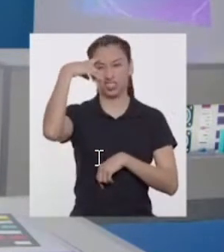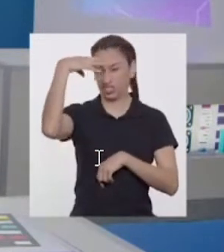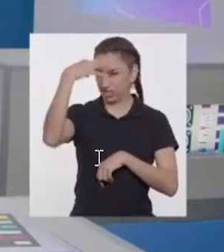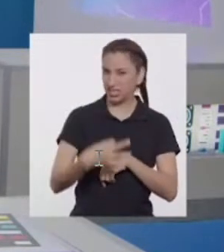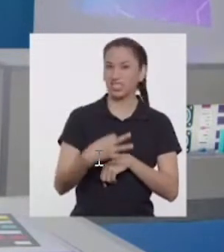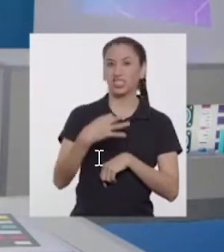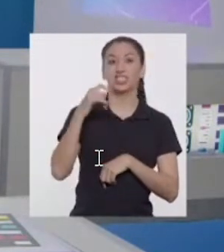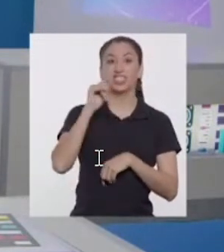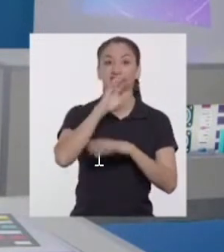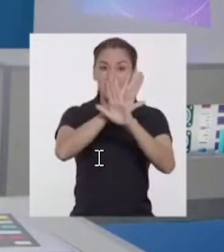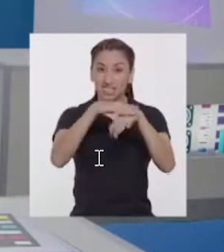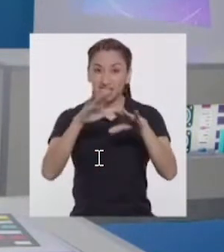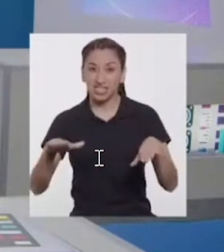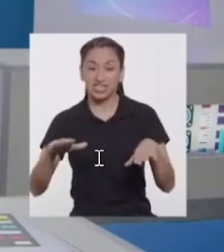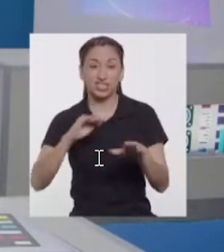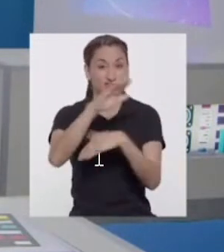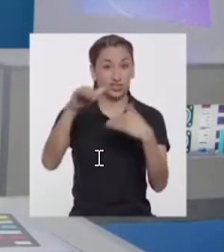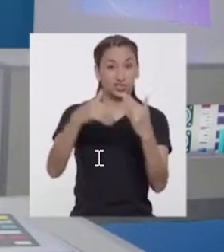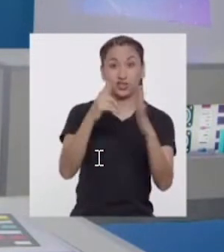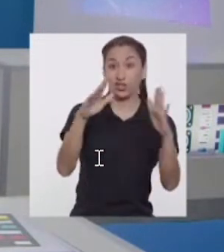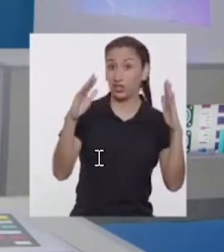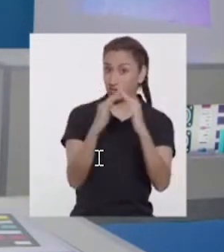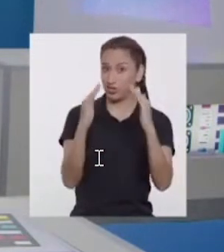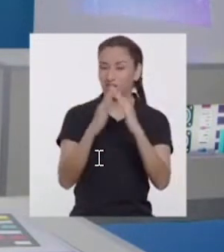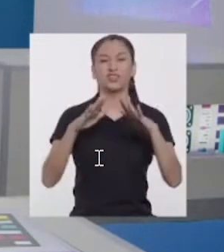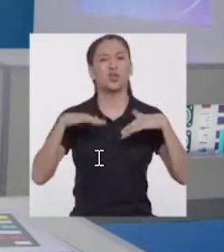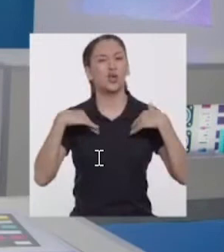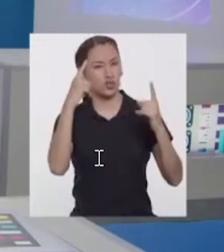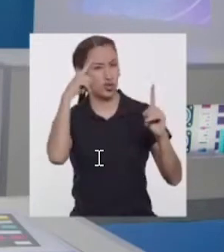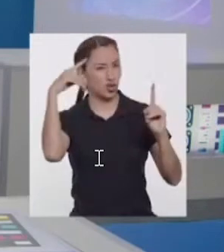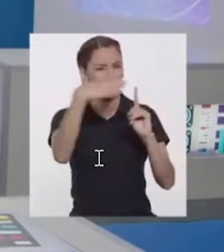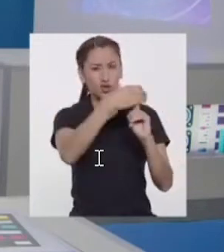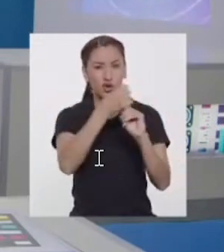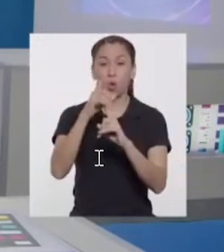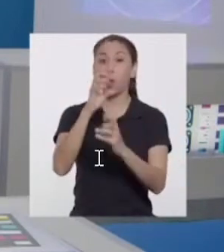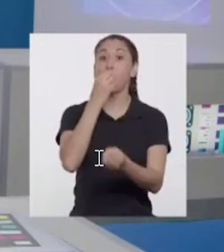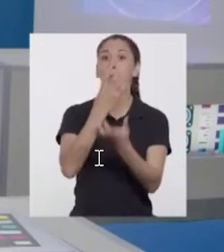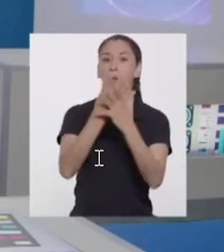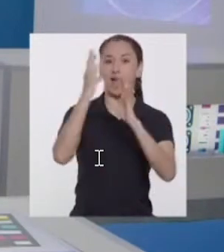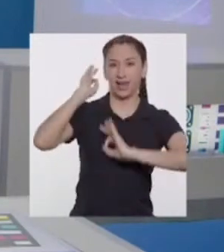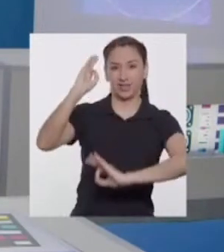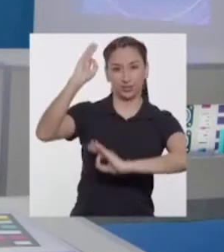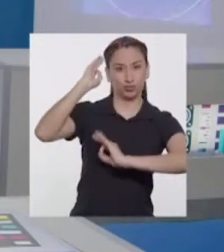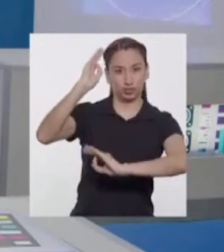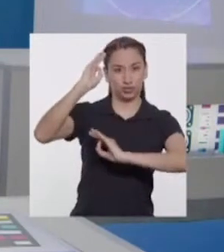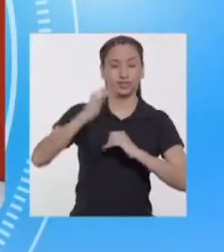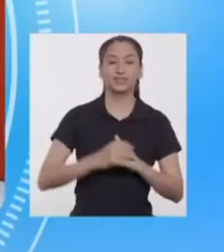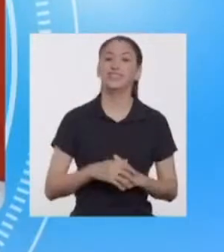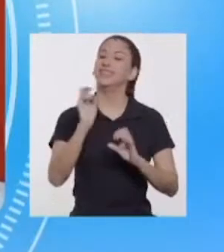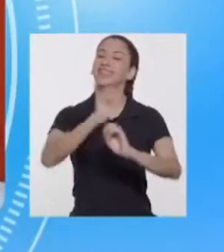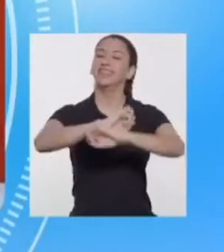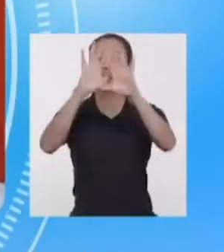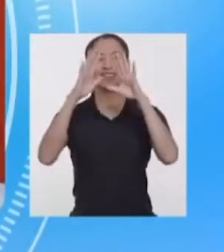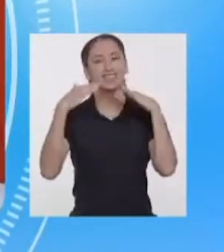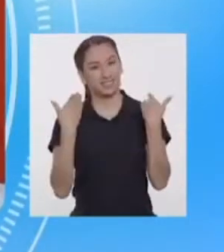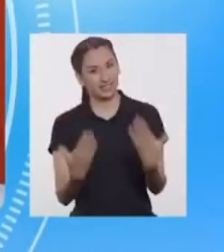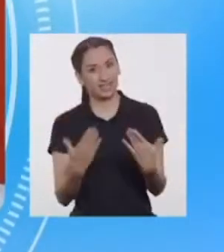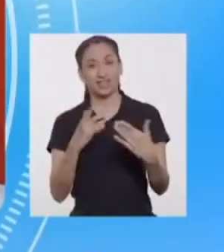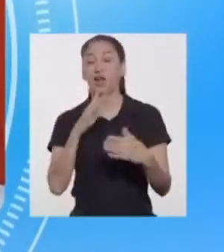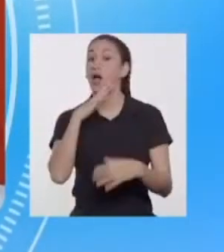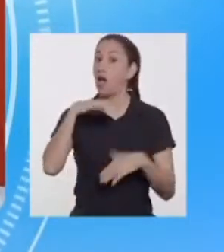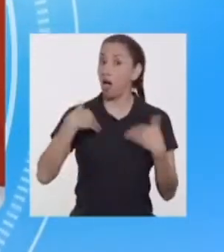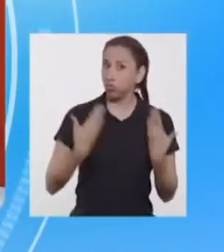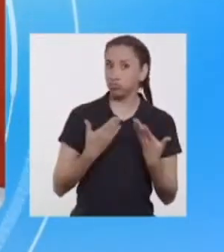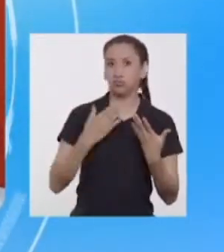estoy segura que las niñas y los niños van a lograr buenas exposiciones. ¡Claro!